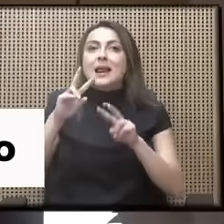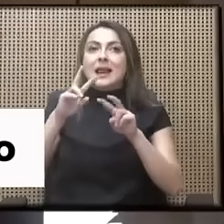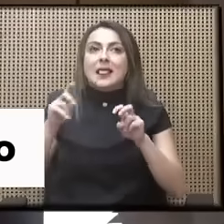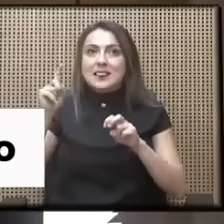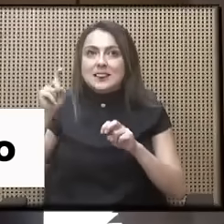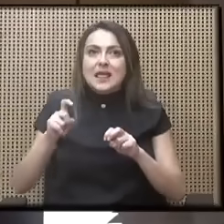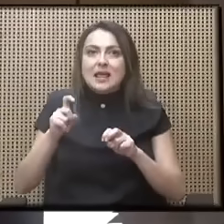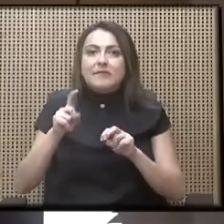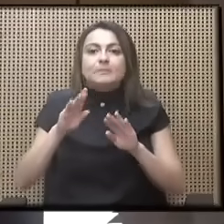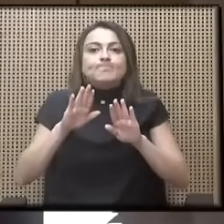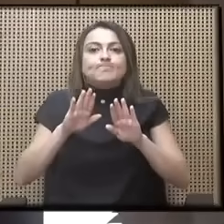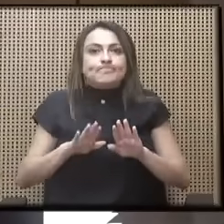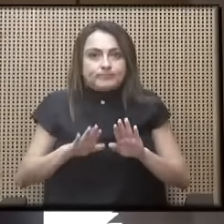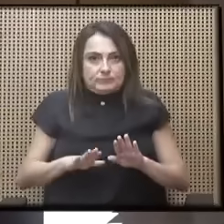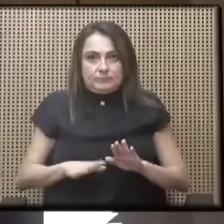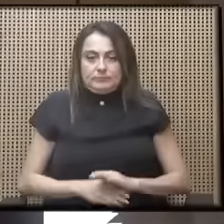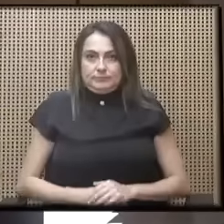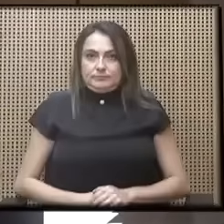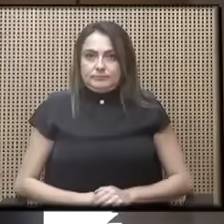ser reposado